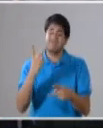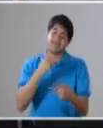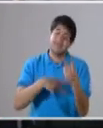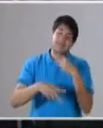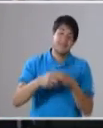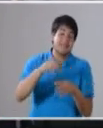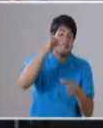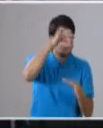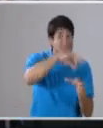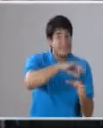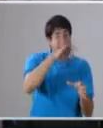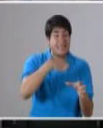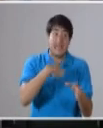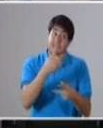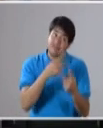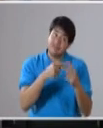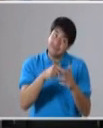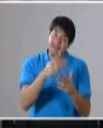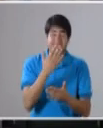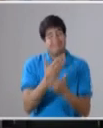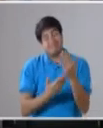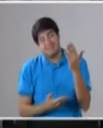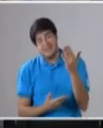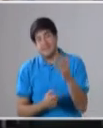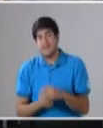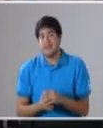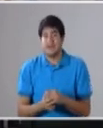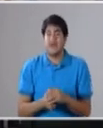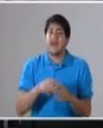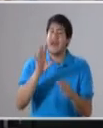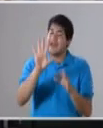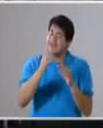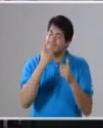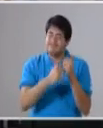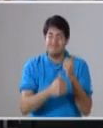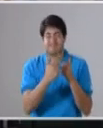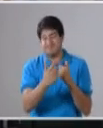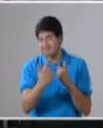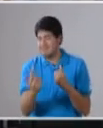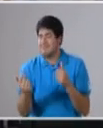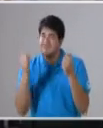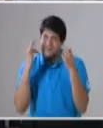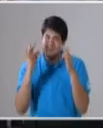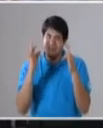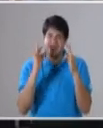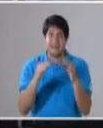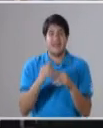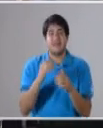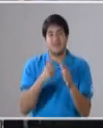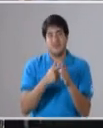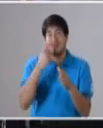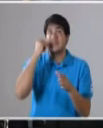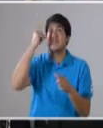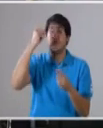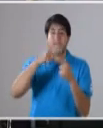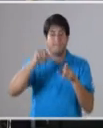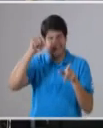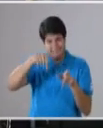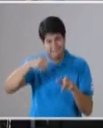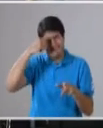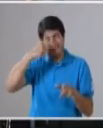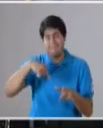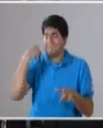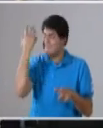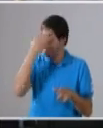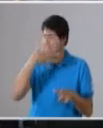llegué, amén, cada quien tiene su trato con el Señor, pero qué día más hermoso, amén,